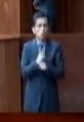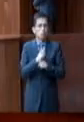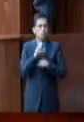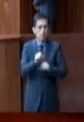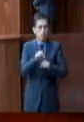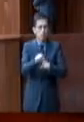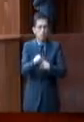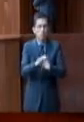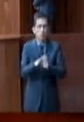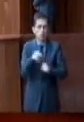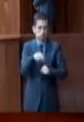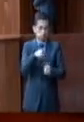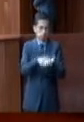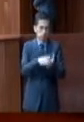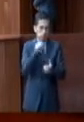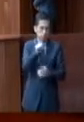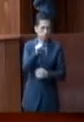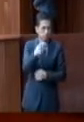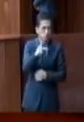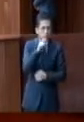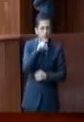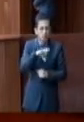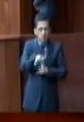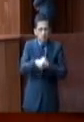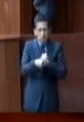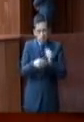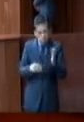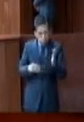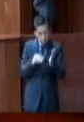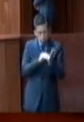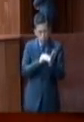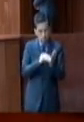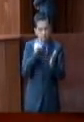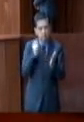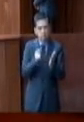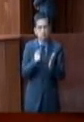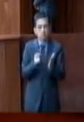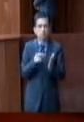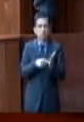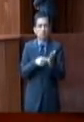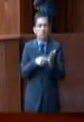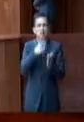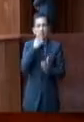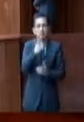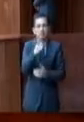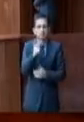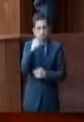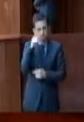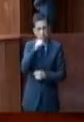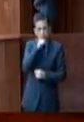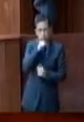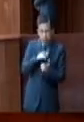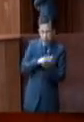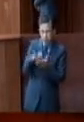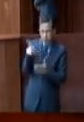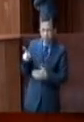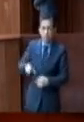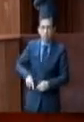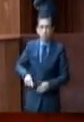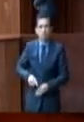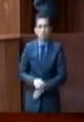también tiene algunos apartados que incorpora propaganda gubernamental es